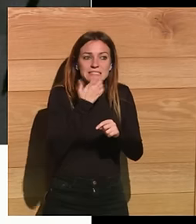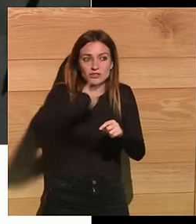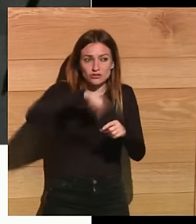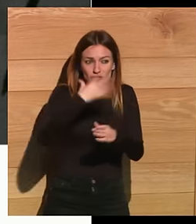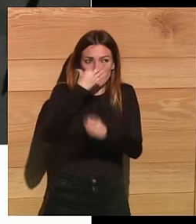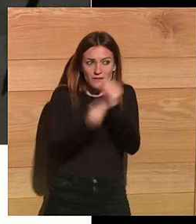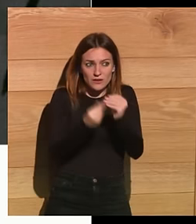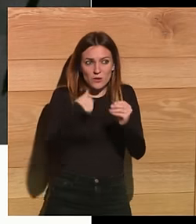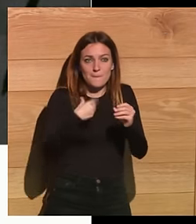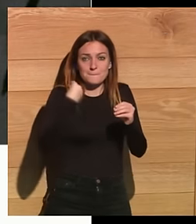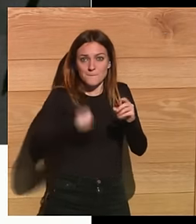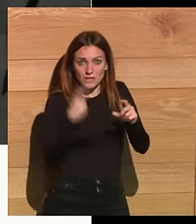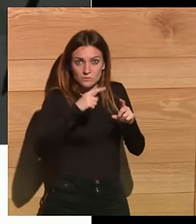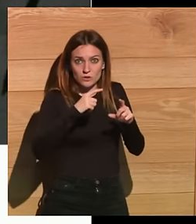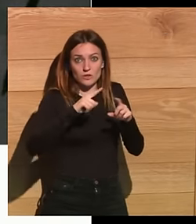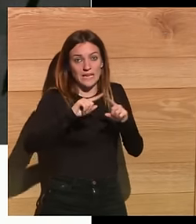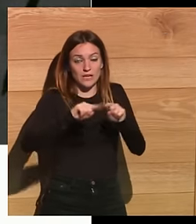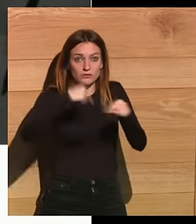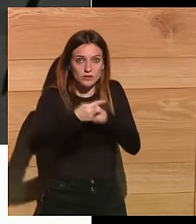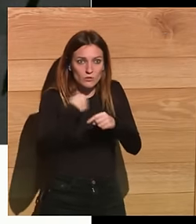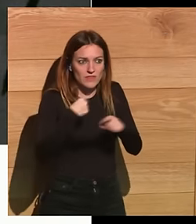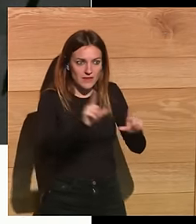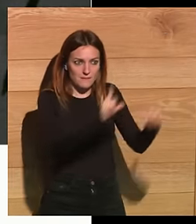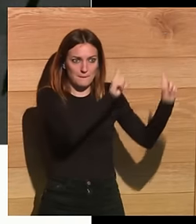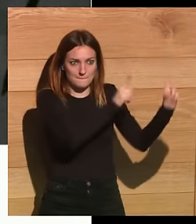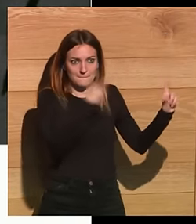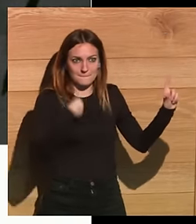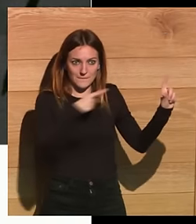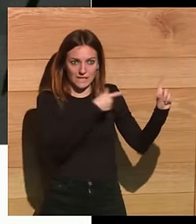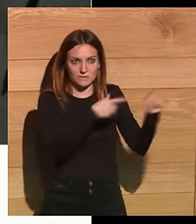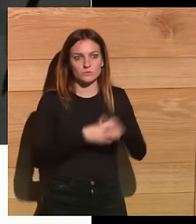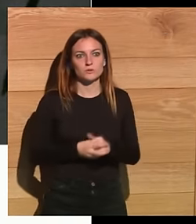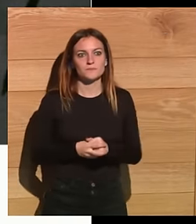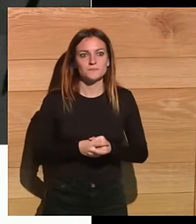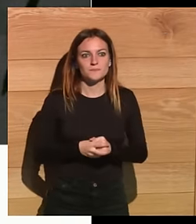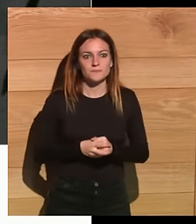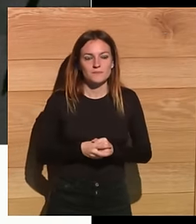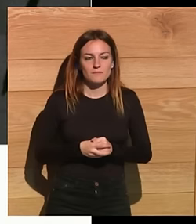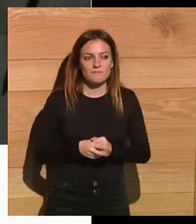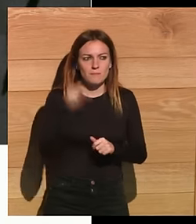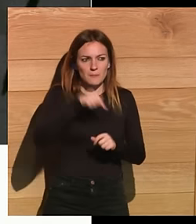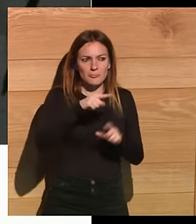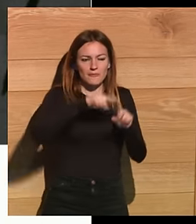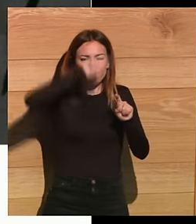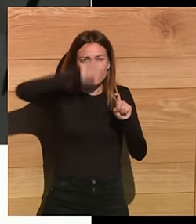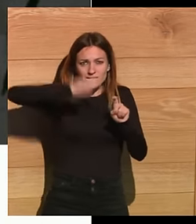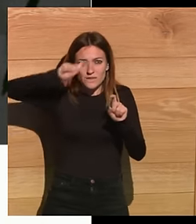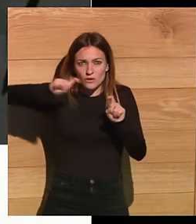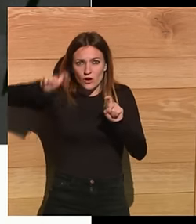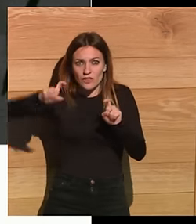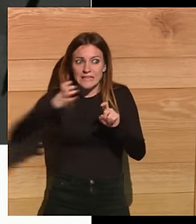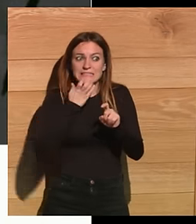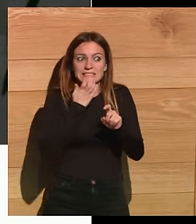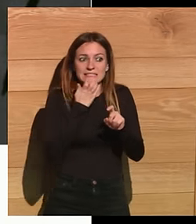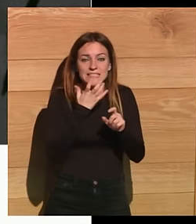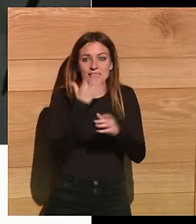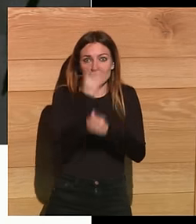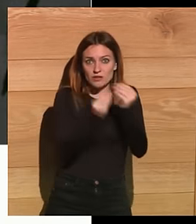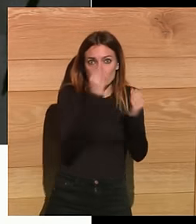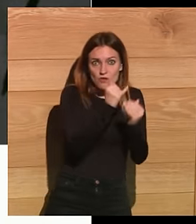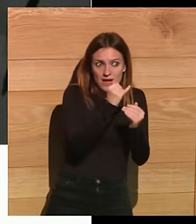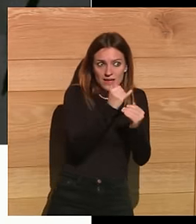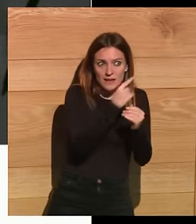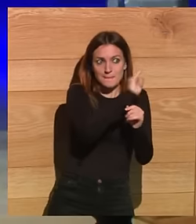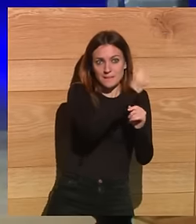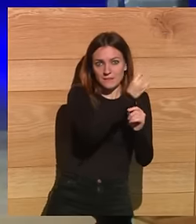errores. Este es el momento del clic, y estas son las ondas cerebrales cuando no hay error, y luego cuando sí lo hay. Cuando